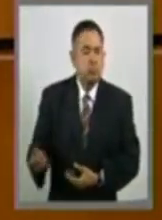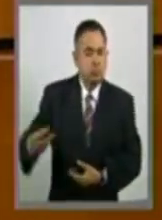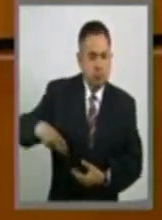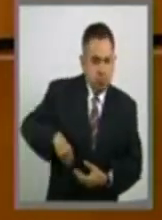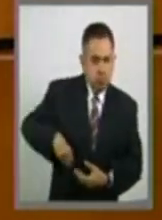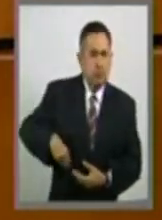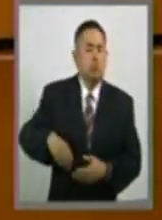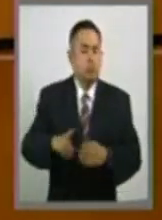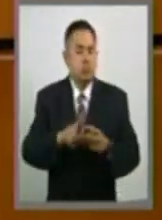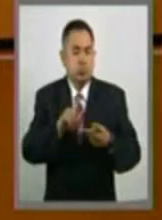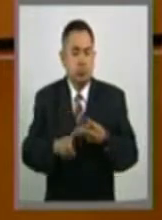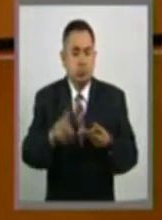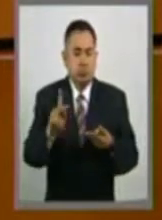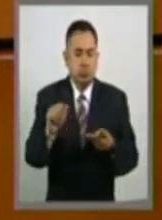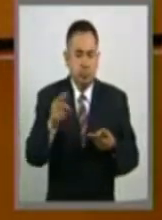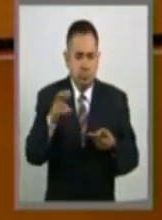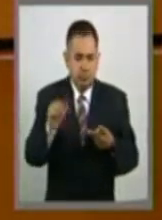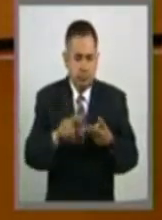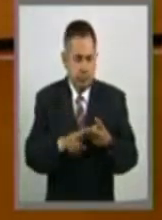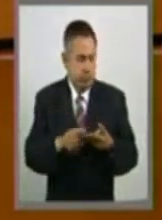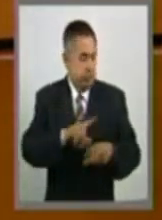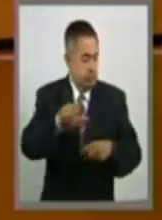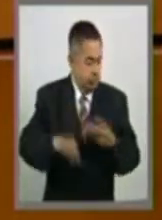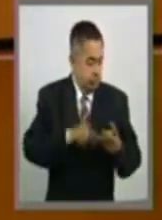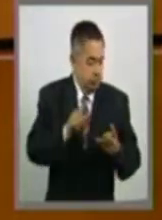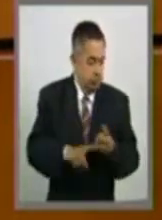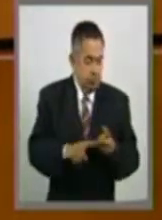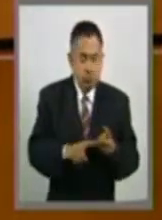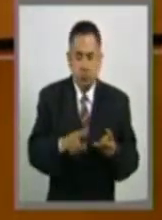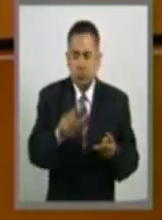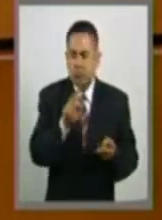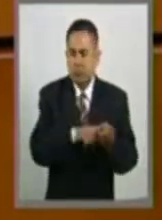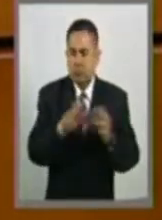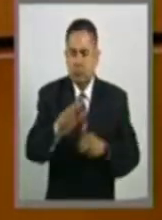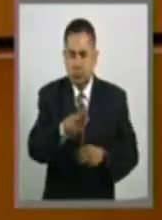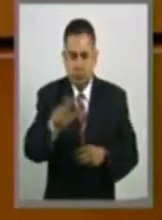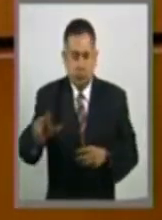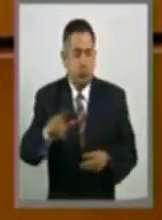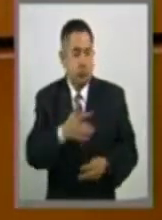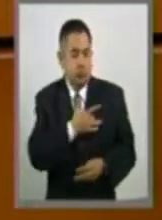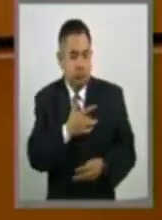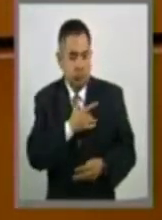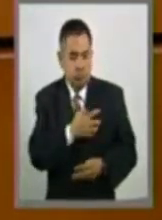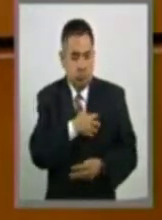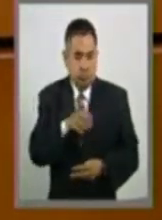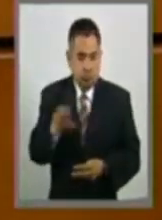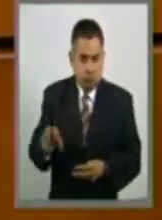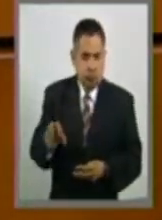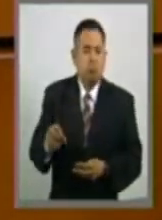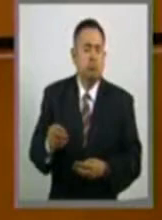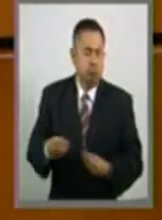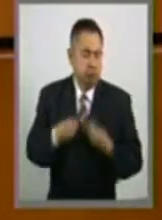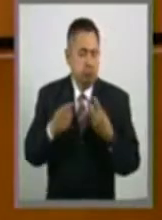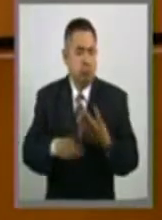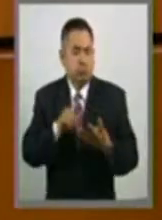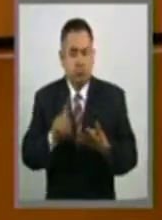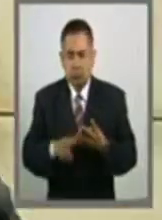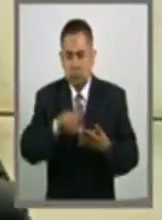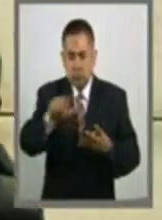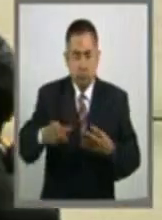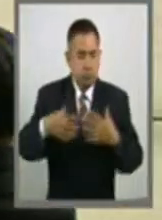1987, de páncreas. En 1988, de corazón. Y en 1989, de pulmón y